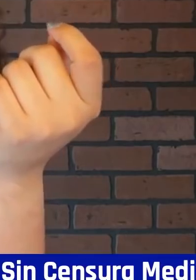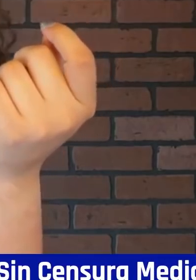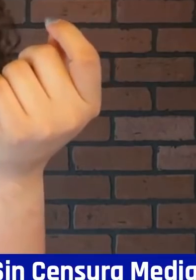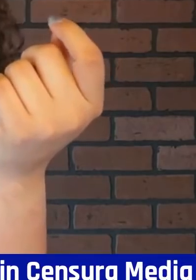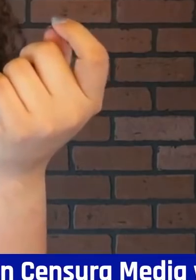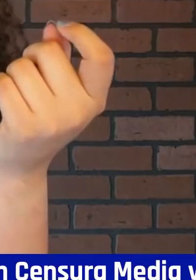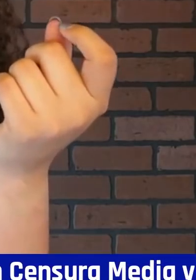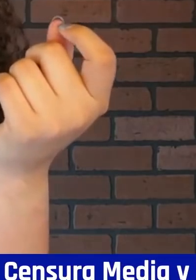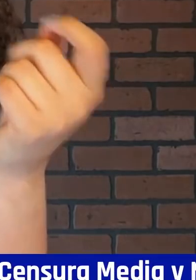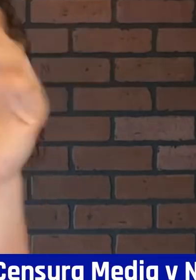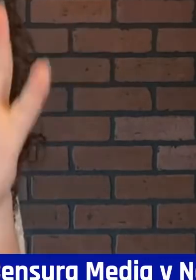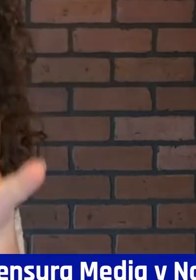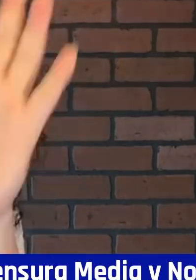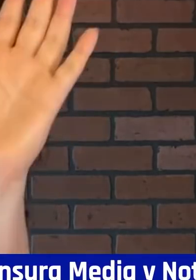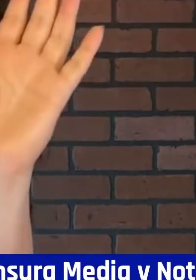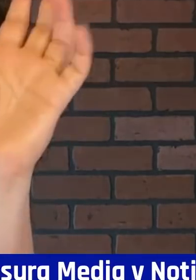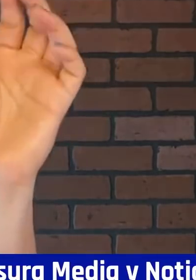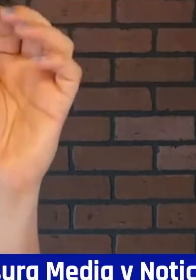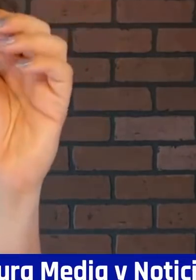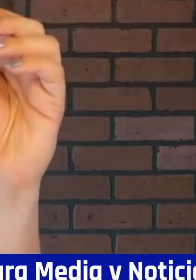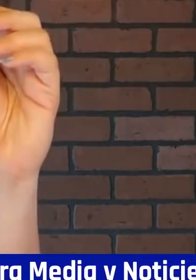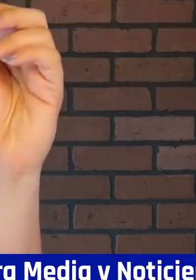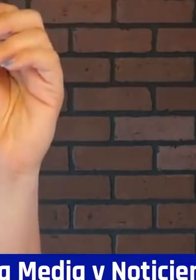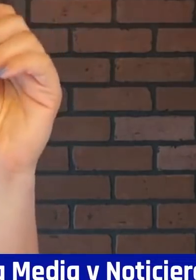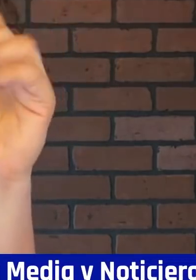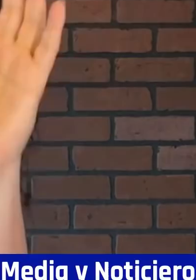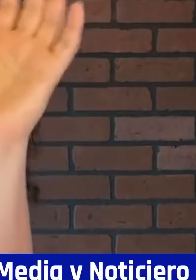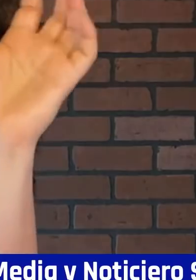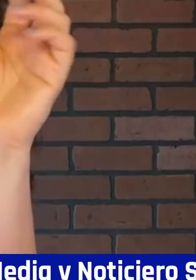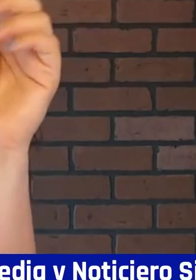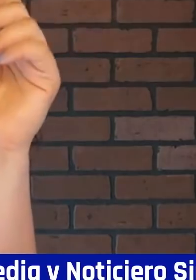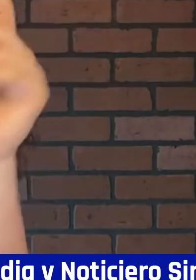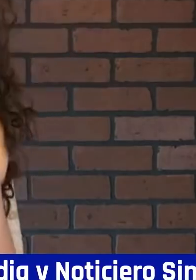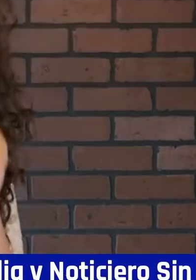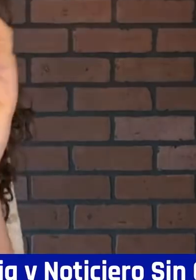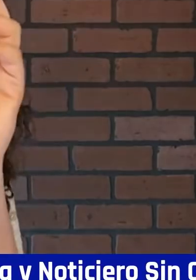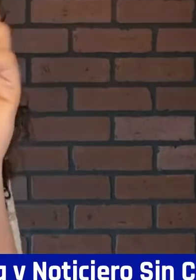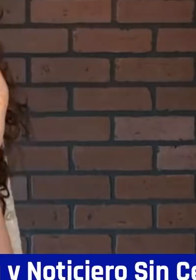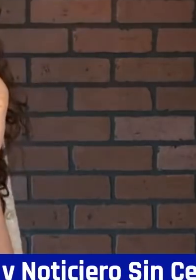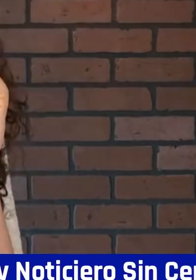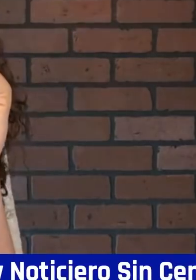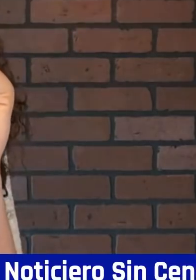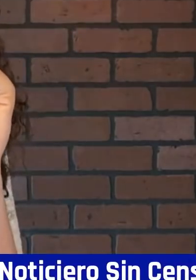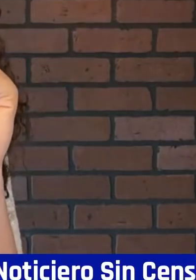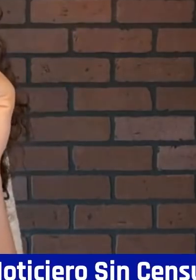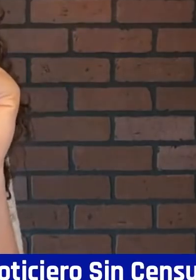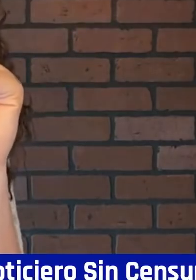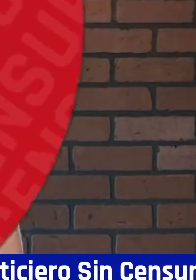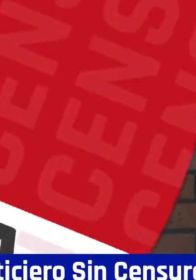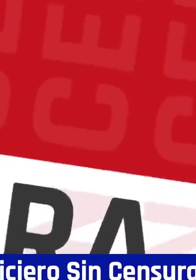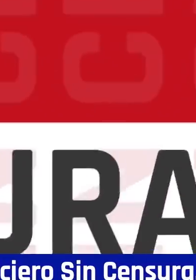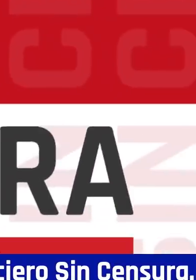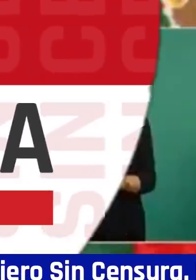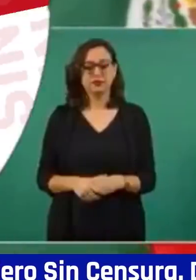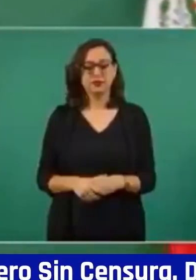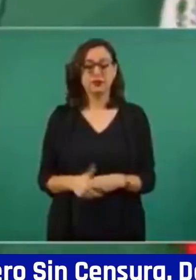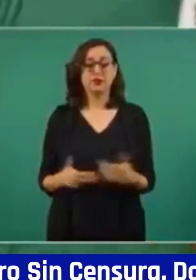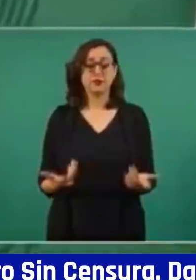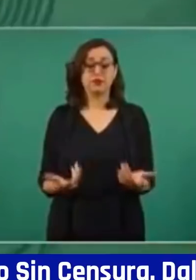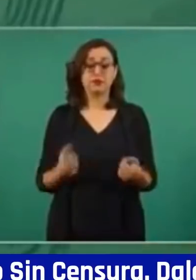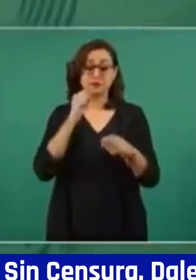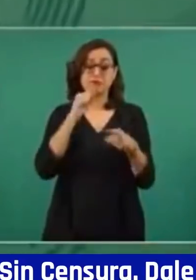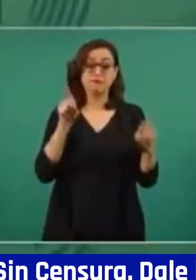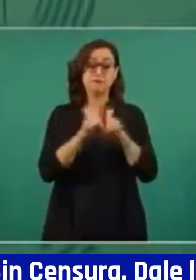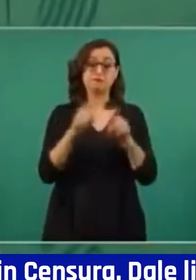le echarán ganitas para perder? Porque por pendejos y petulantes van a perder mucho. Vamos a escuchar lo que dijo el presidente. Pasada.